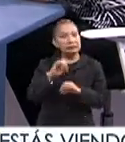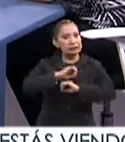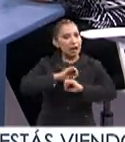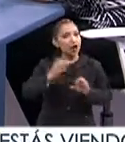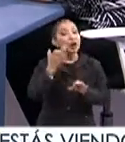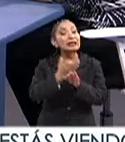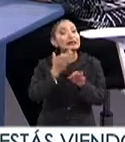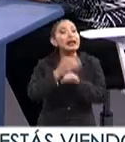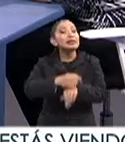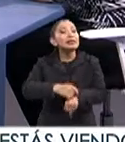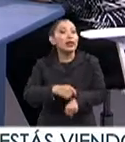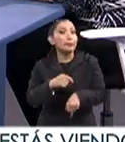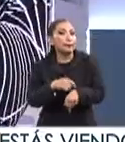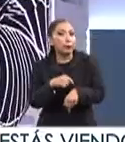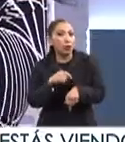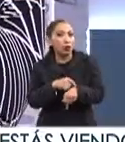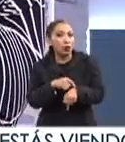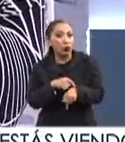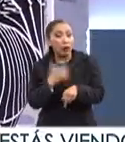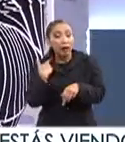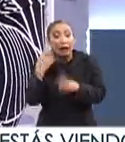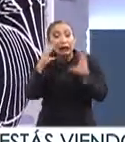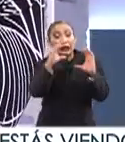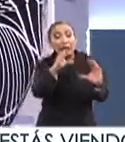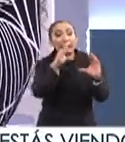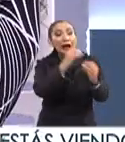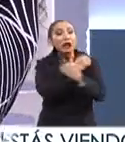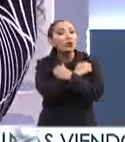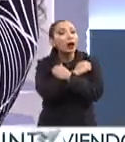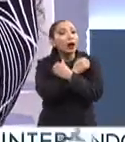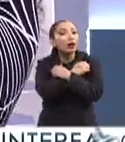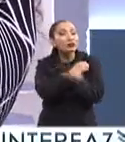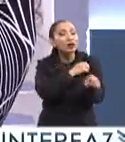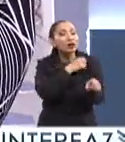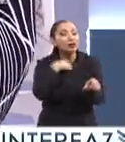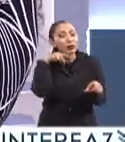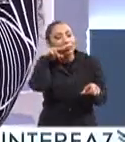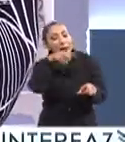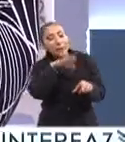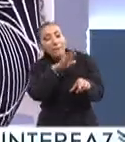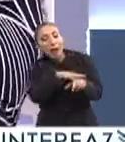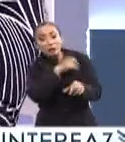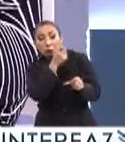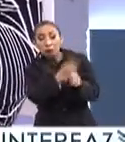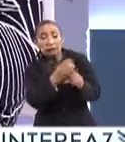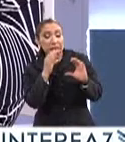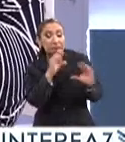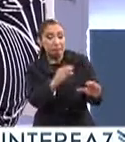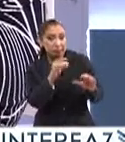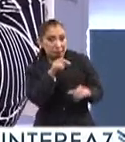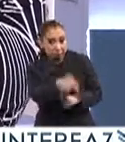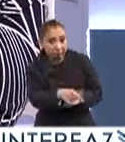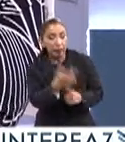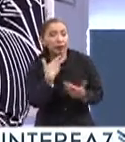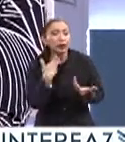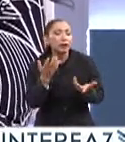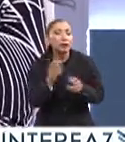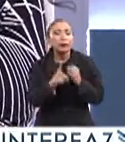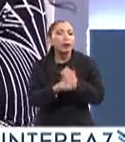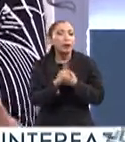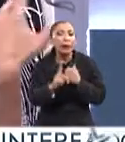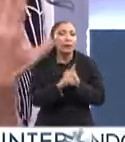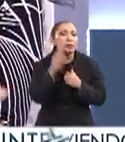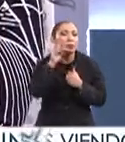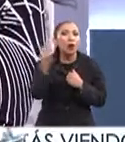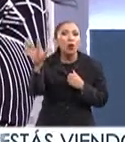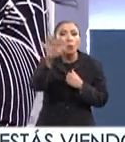y como bien comentabas, desde la educación es donde nosotros vemos la mayor oportunidad y la problemática la